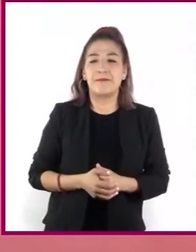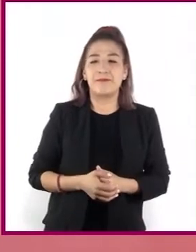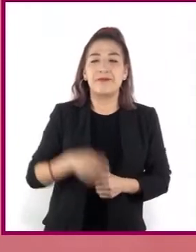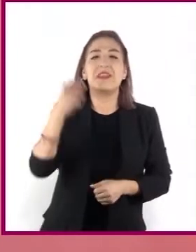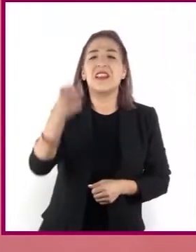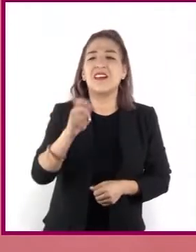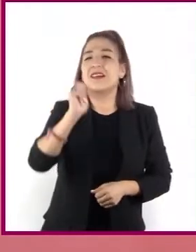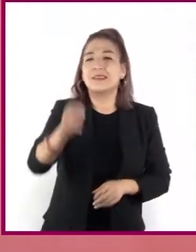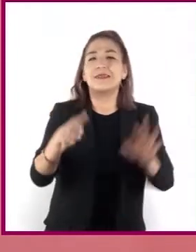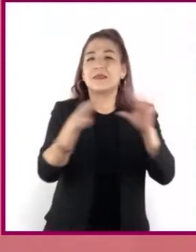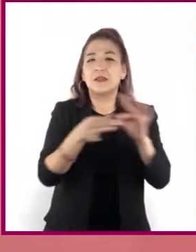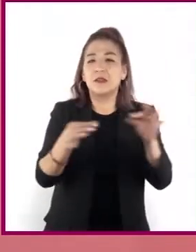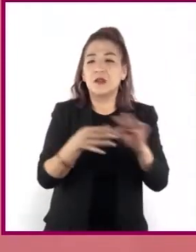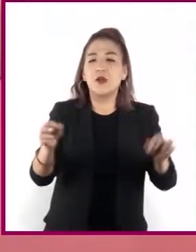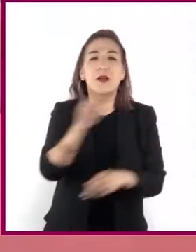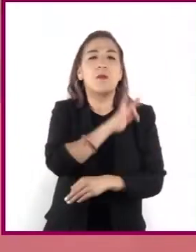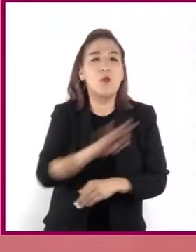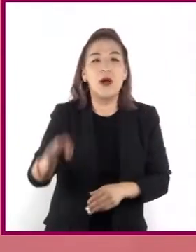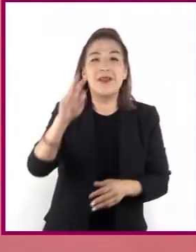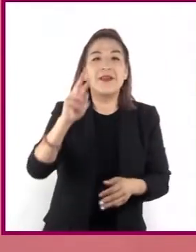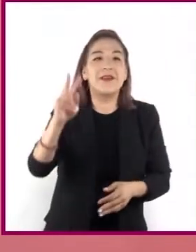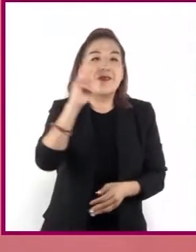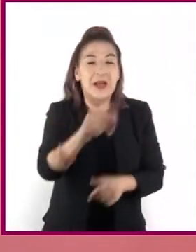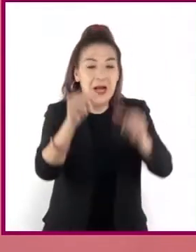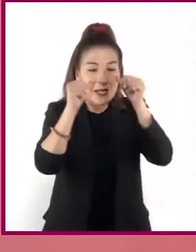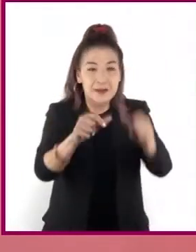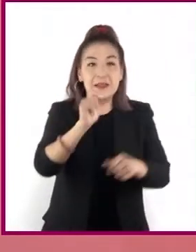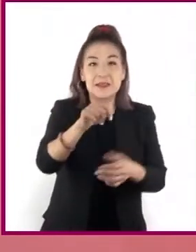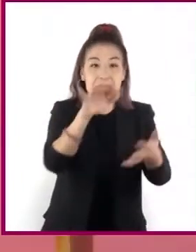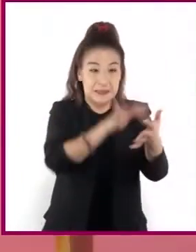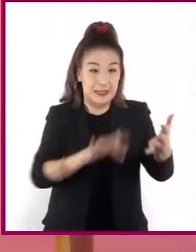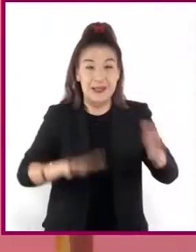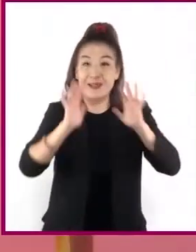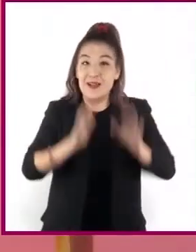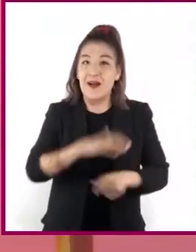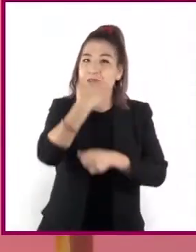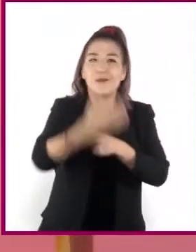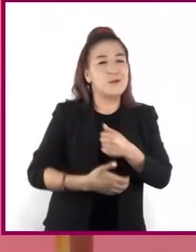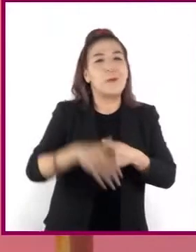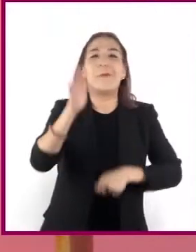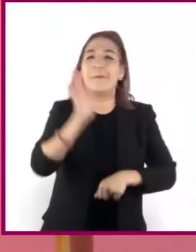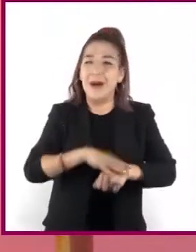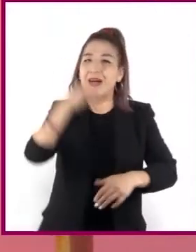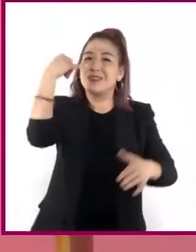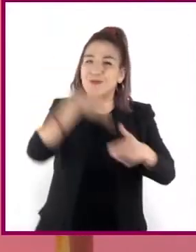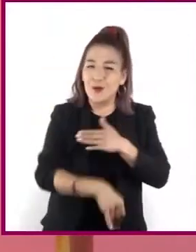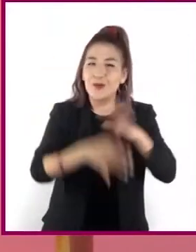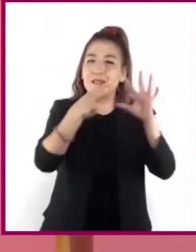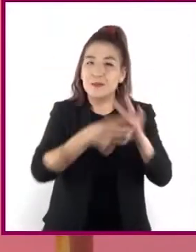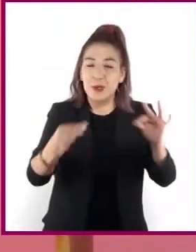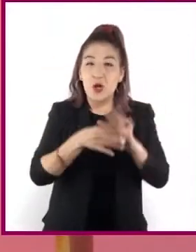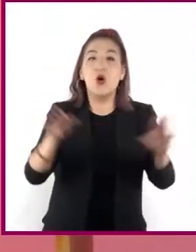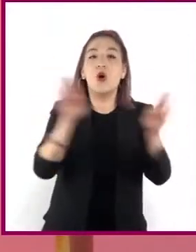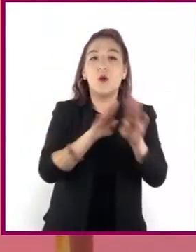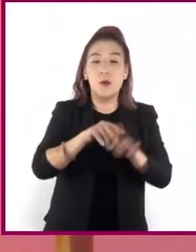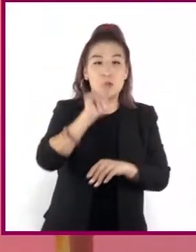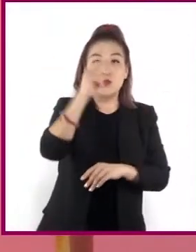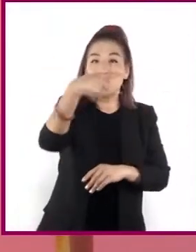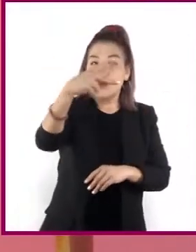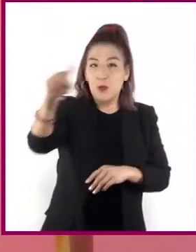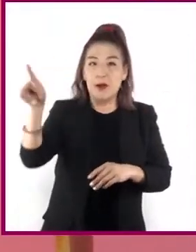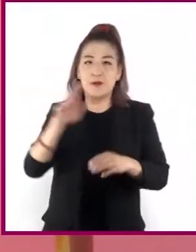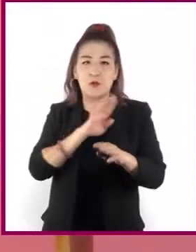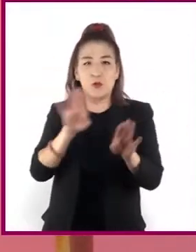Eso quiere decir que deberíamos fijarnos más allá del texto terminado. Así es. Al autoevaluar sus trabajos